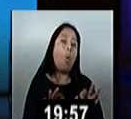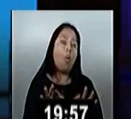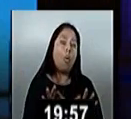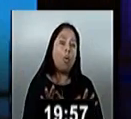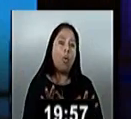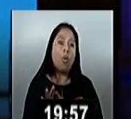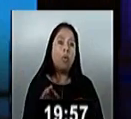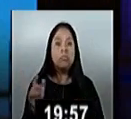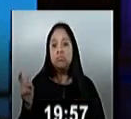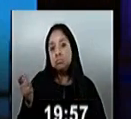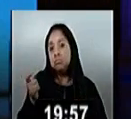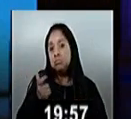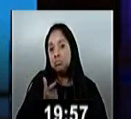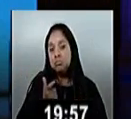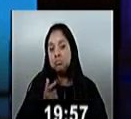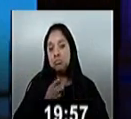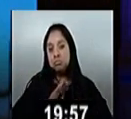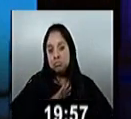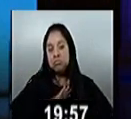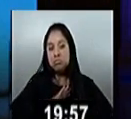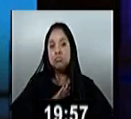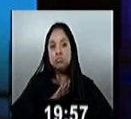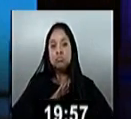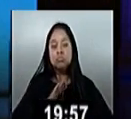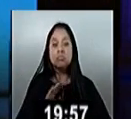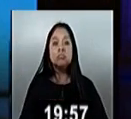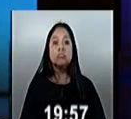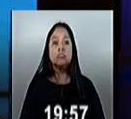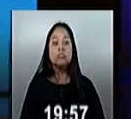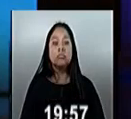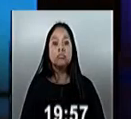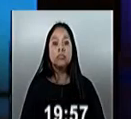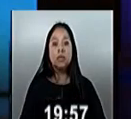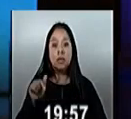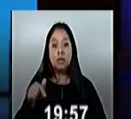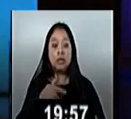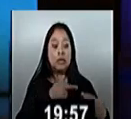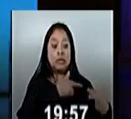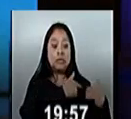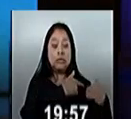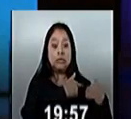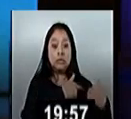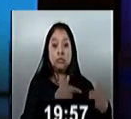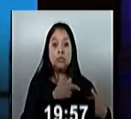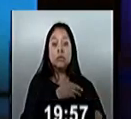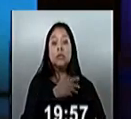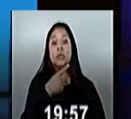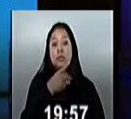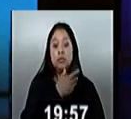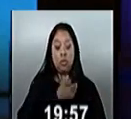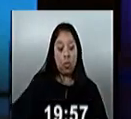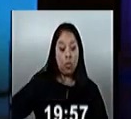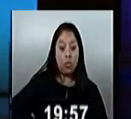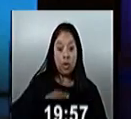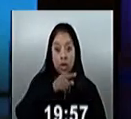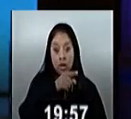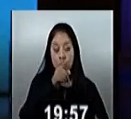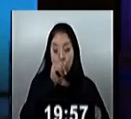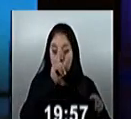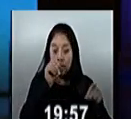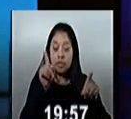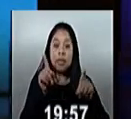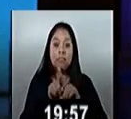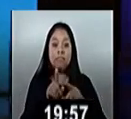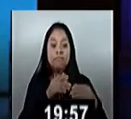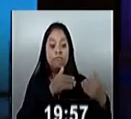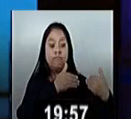sueldo con un salario a cargo del estado y con el compromiso de